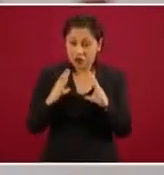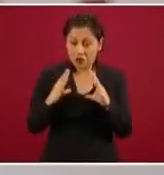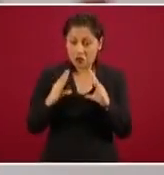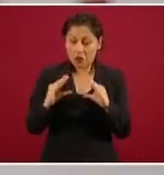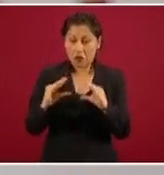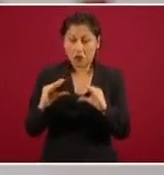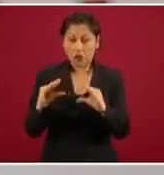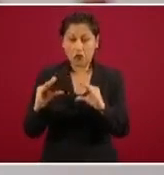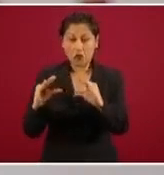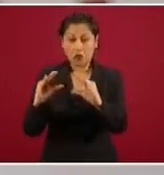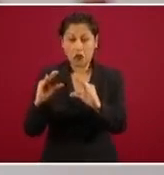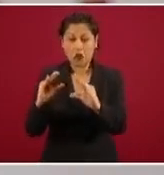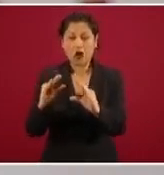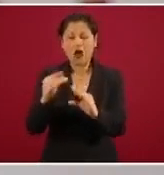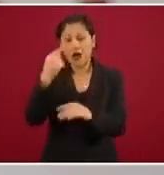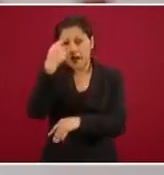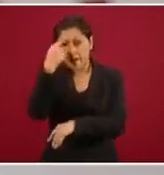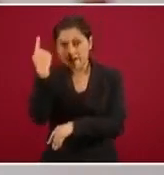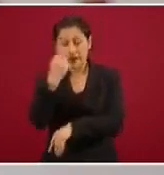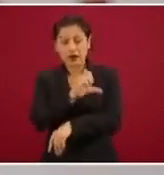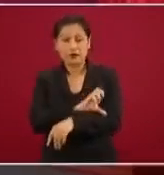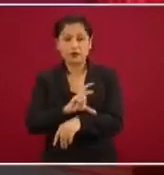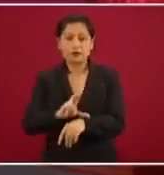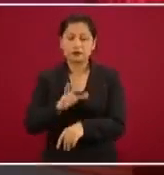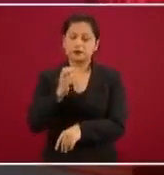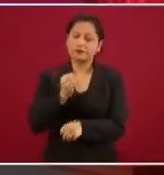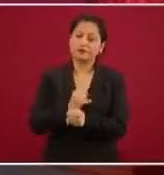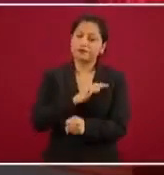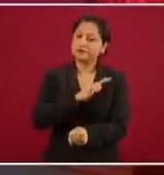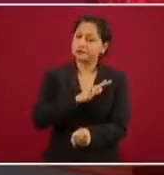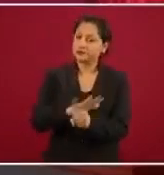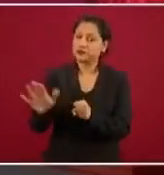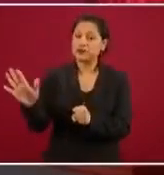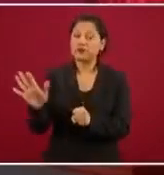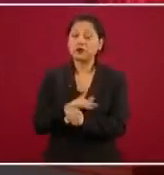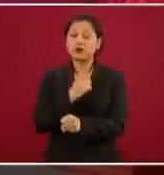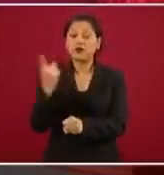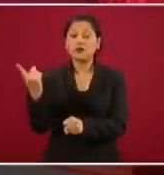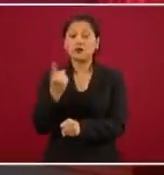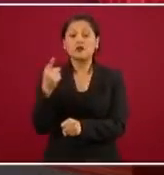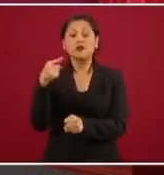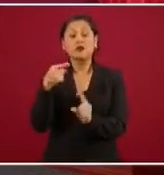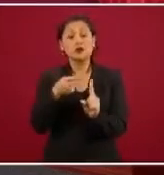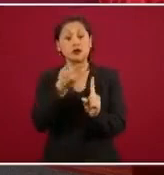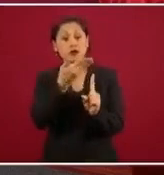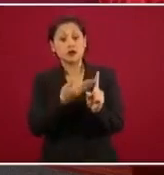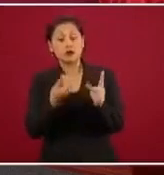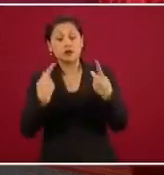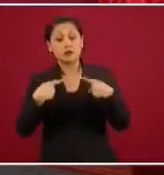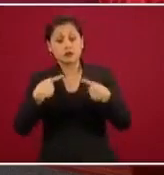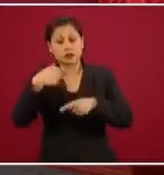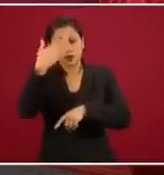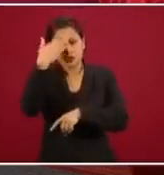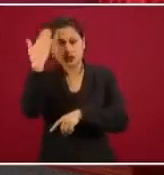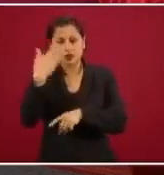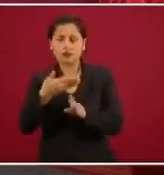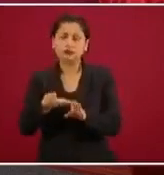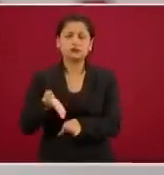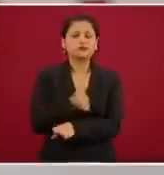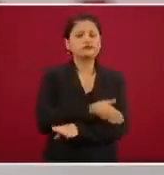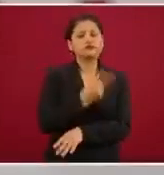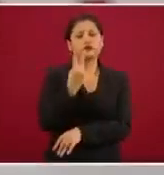tan corto, esto es una subespecialidad que requiere un entrenamiento de al menos 2 años, pero lo que sí se puede es tener un